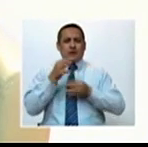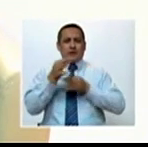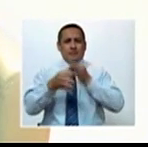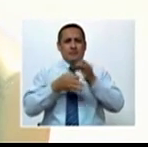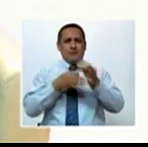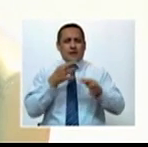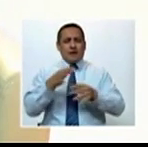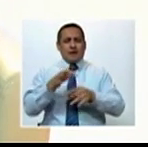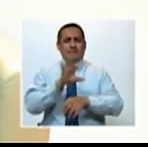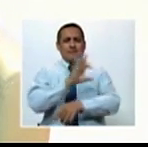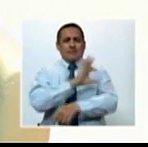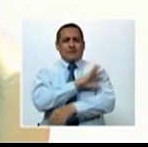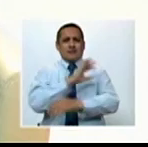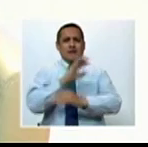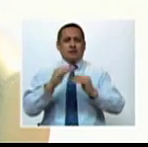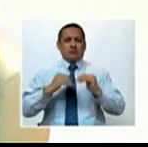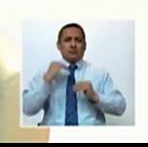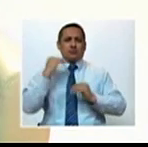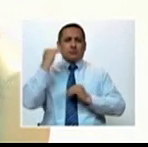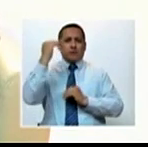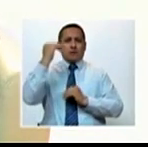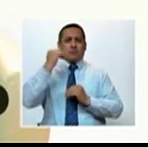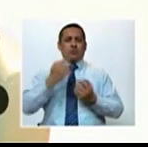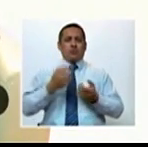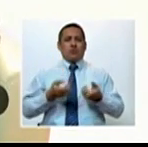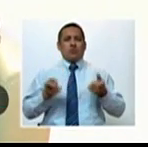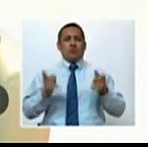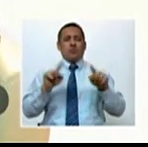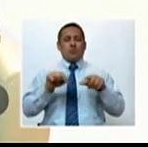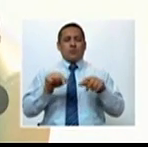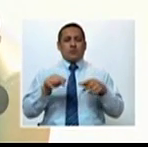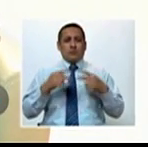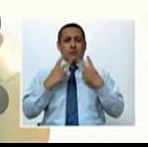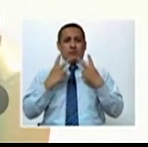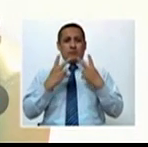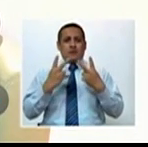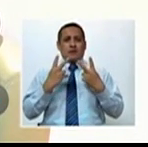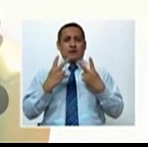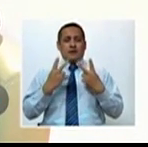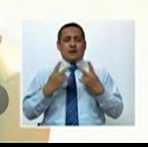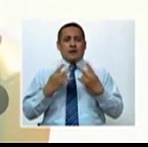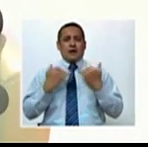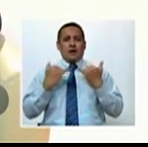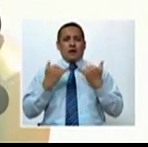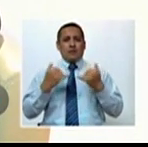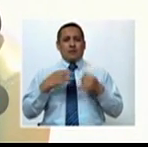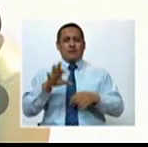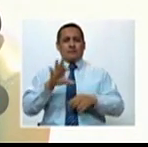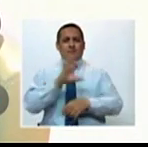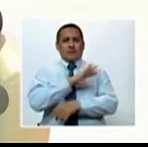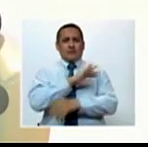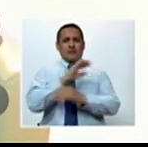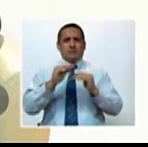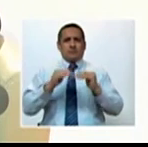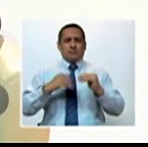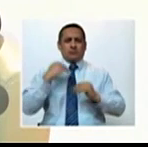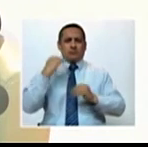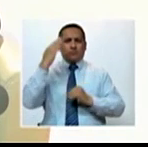supremo. Cuando el fiscal supremo, si bien es cierto,